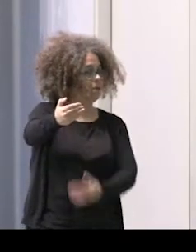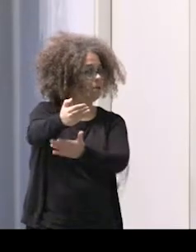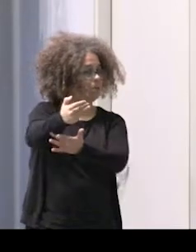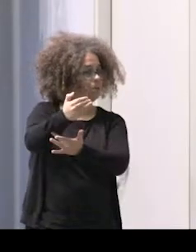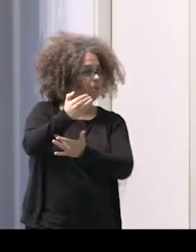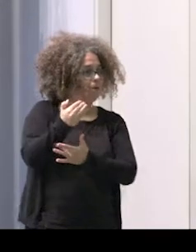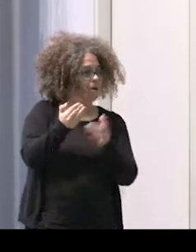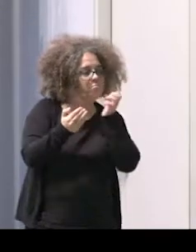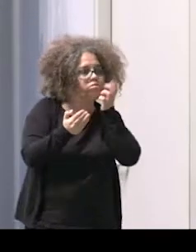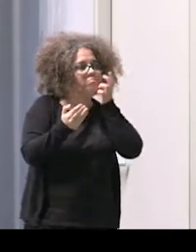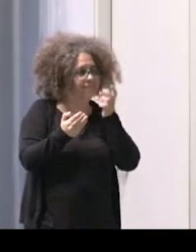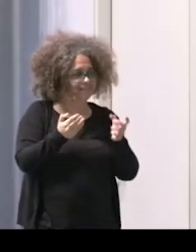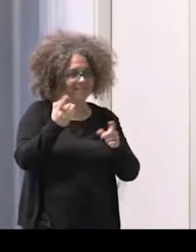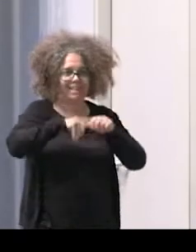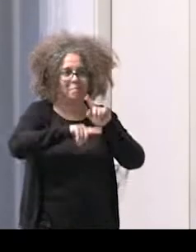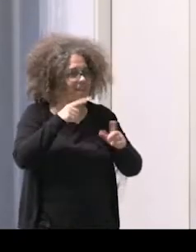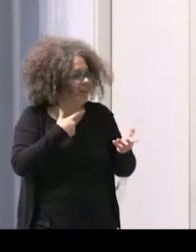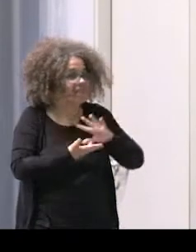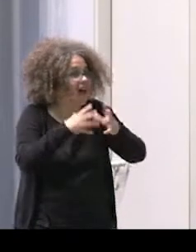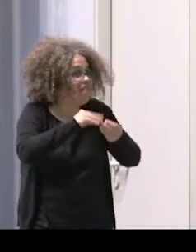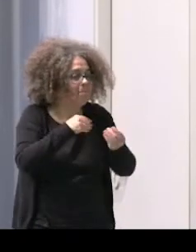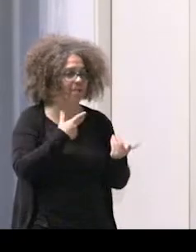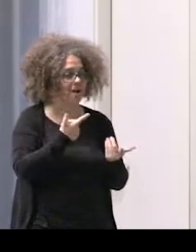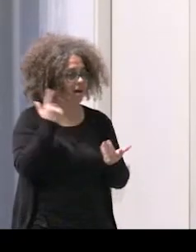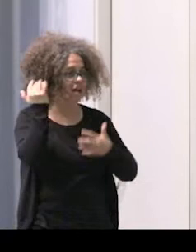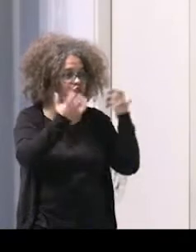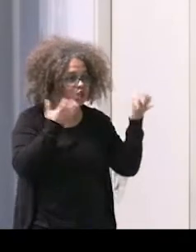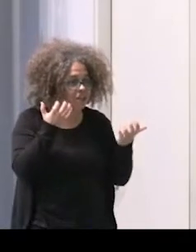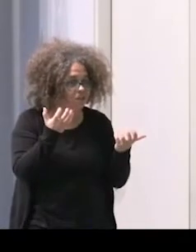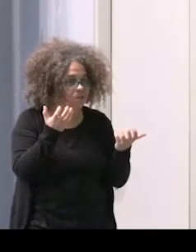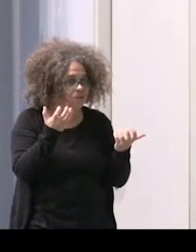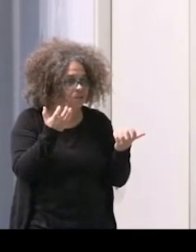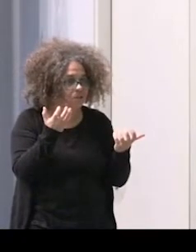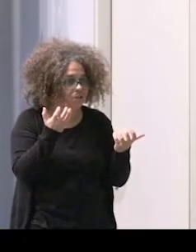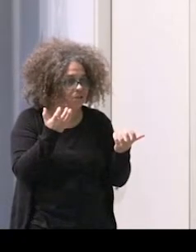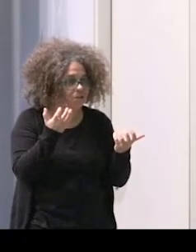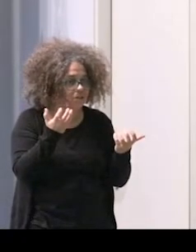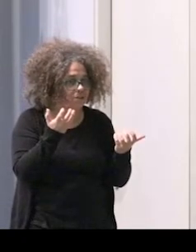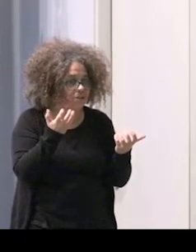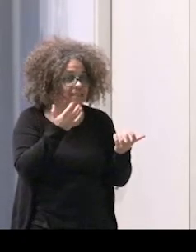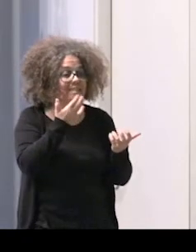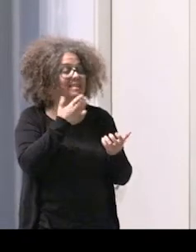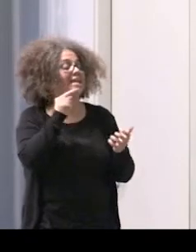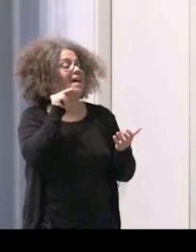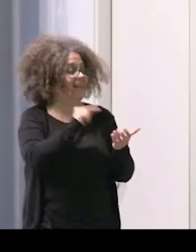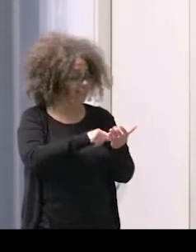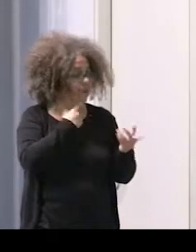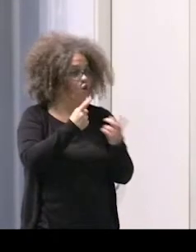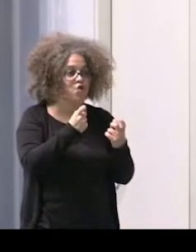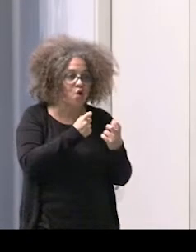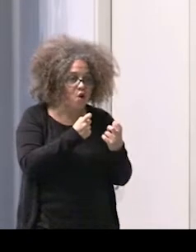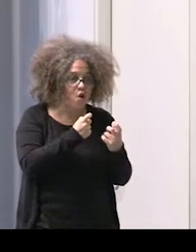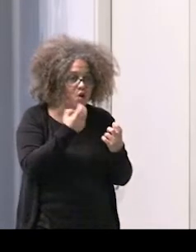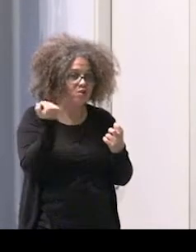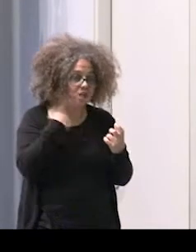curva verde, es decir, el sistema eferente está cambiando cuánto se mueve el órgano de Corti. Si activo este control, estoy haciendo que el órgano de Corti